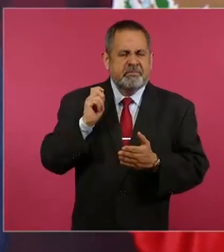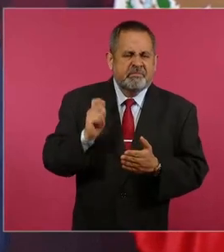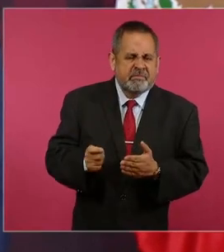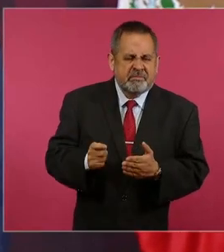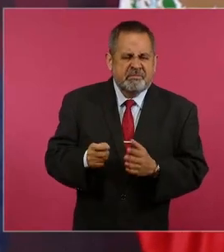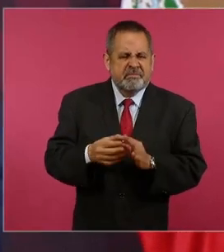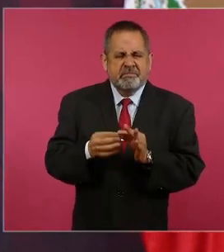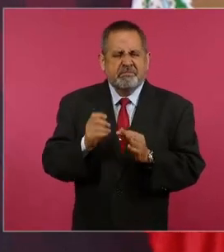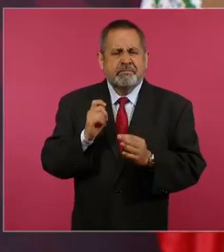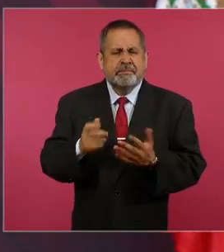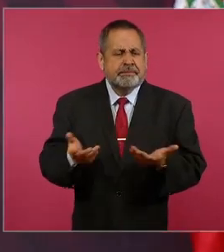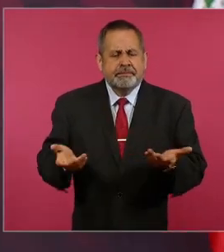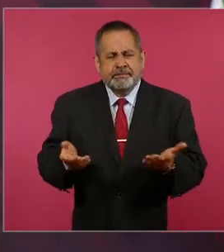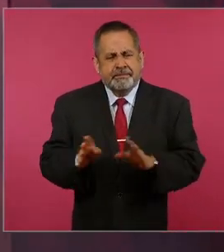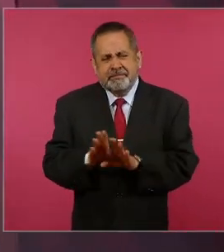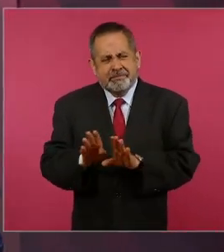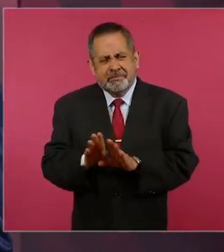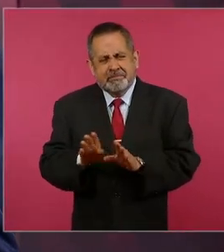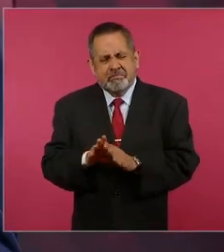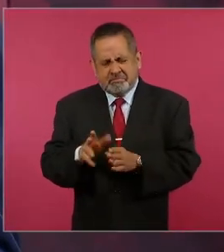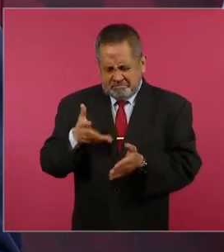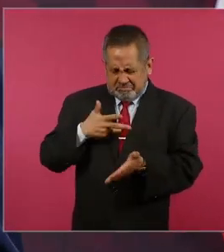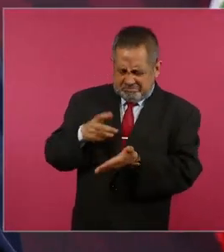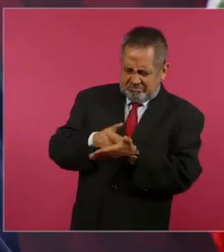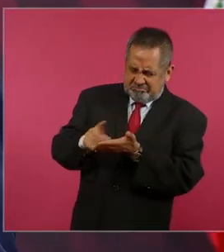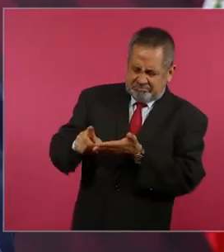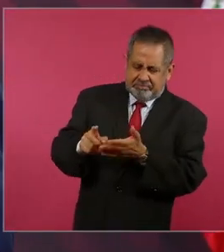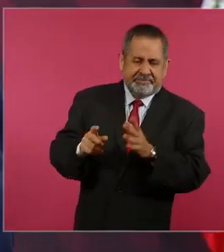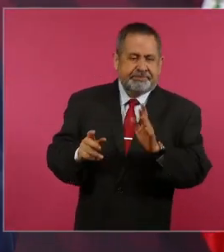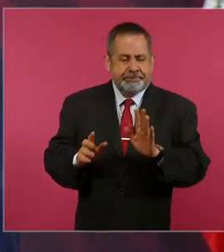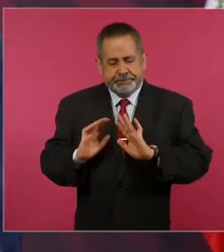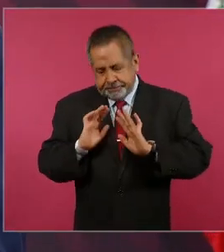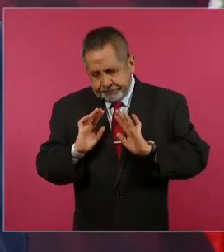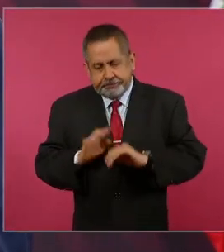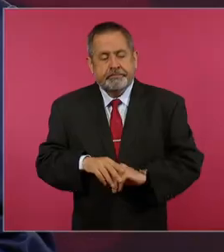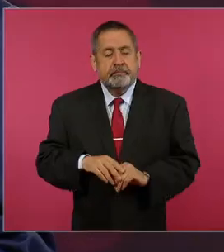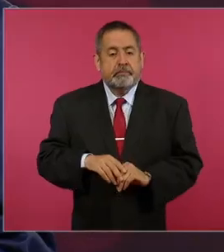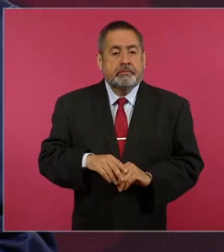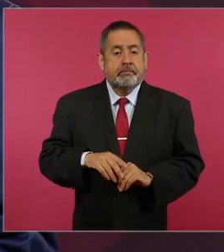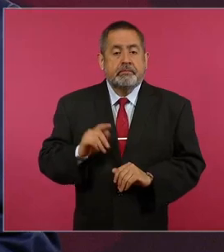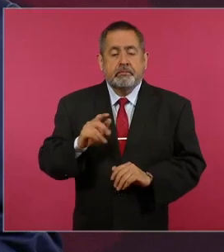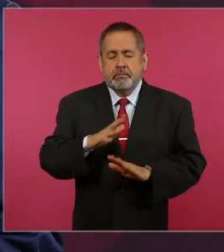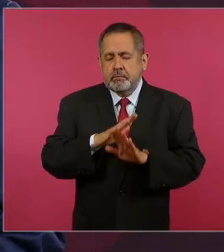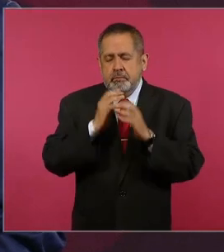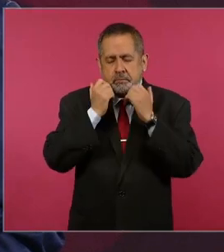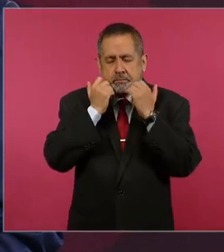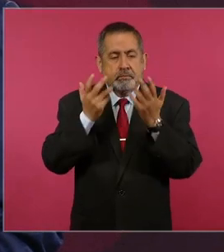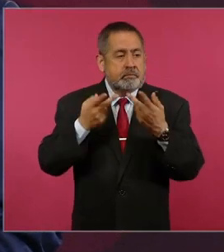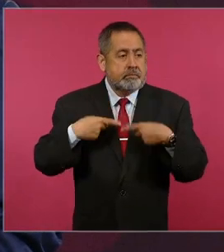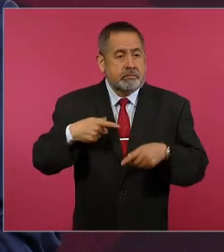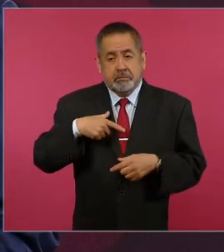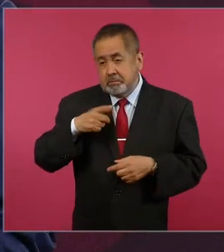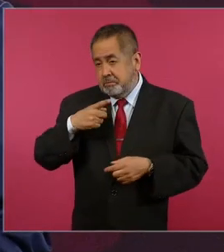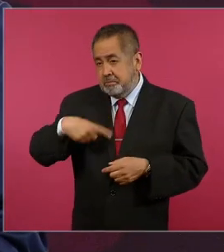consiste en que cualquier persona